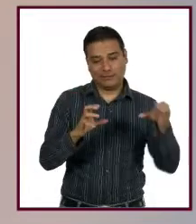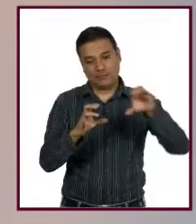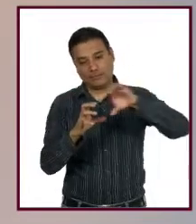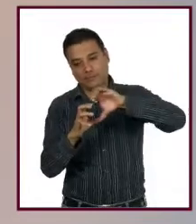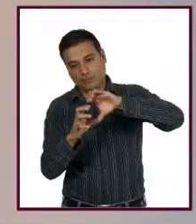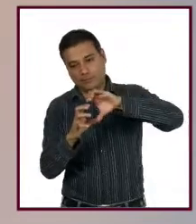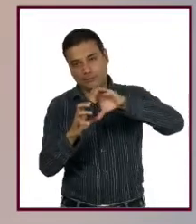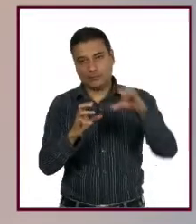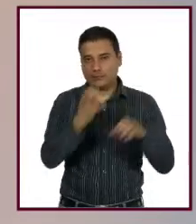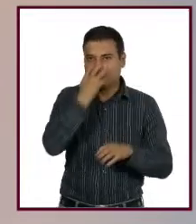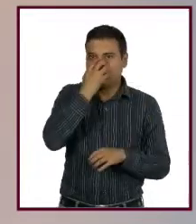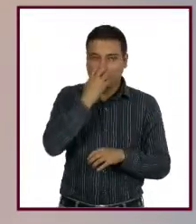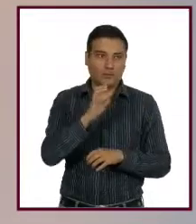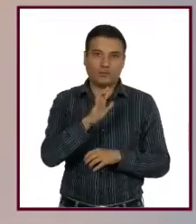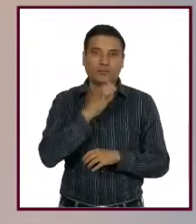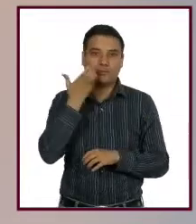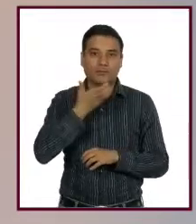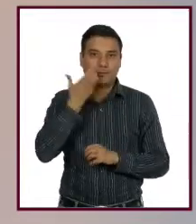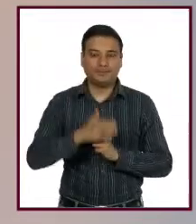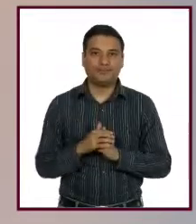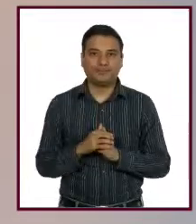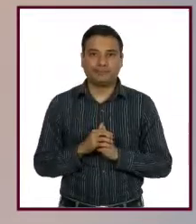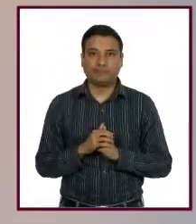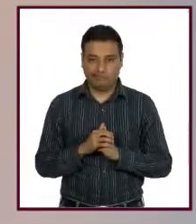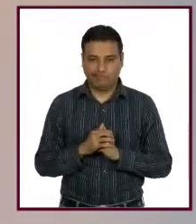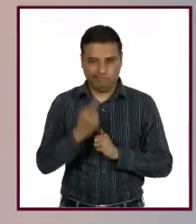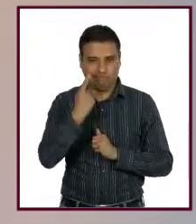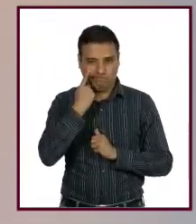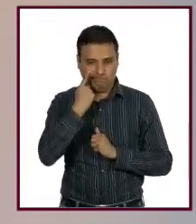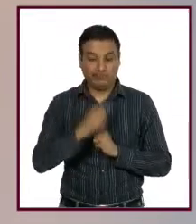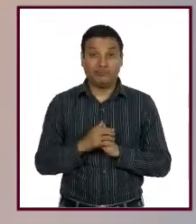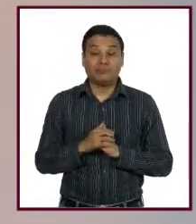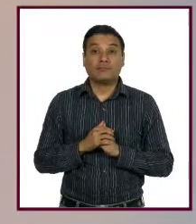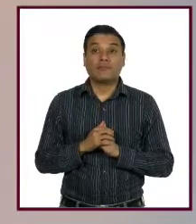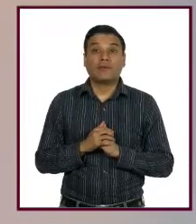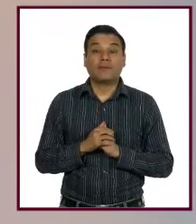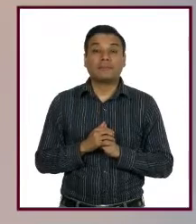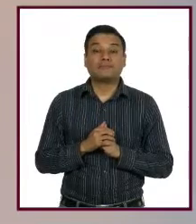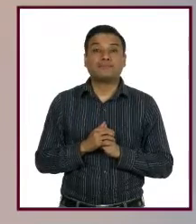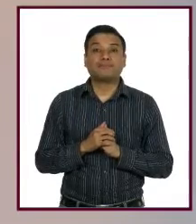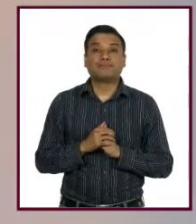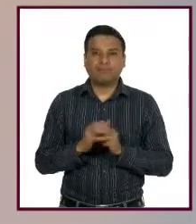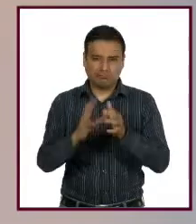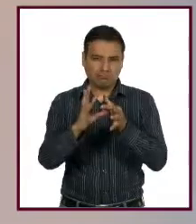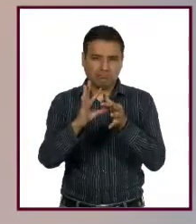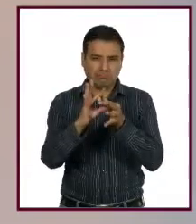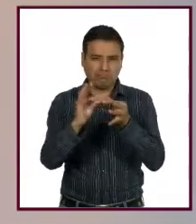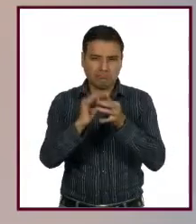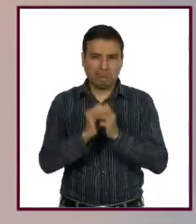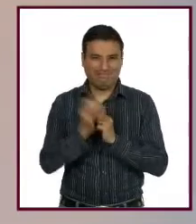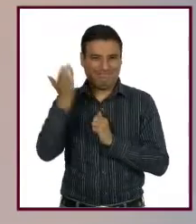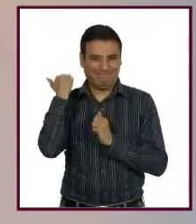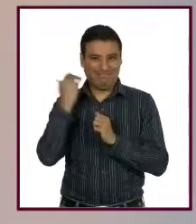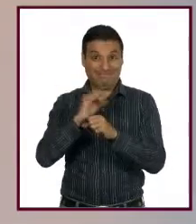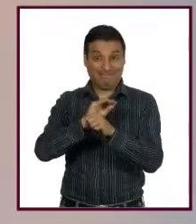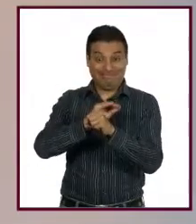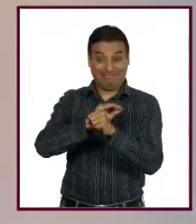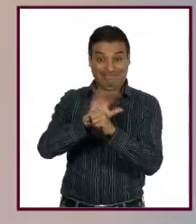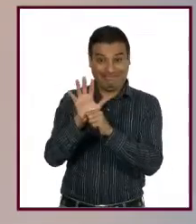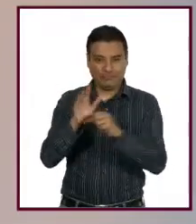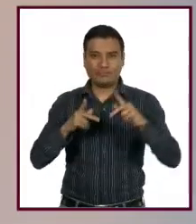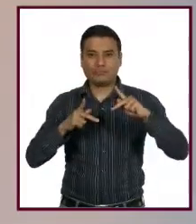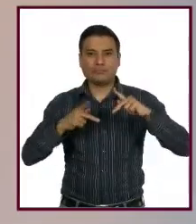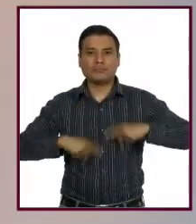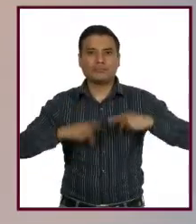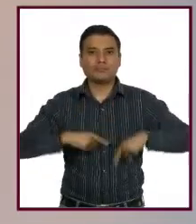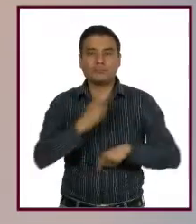consumo. Les quiero comentar que justamente en la práctica clínica, hasta en estos tiempos de pandemia, cuando llegamos a usar el